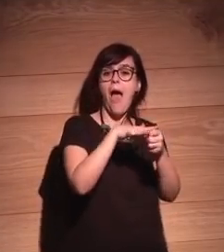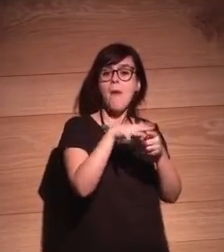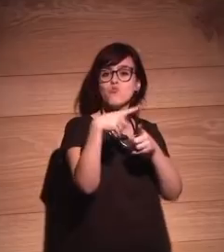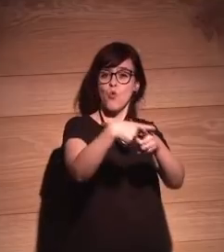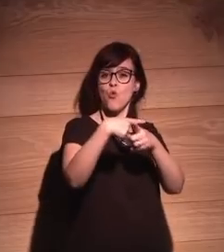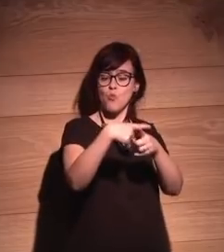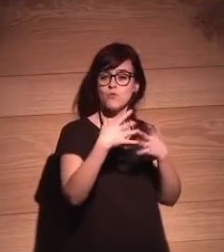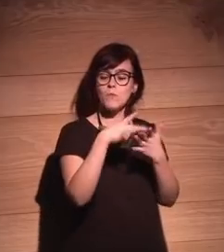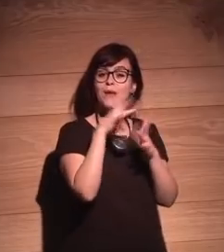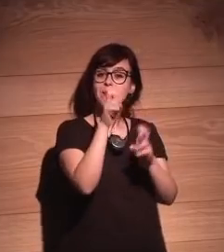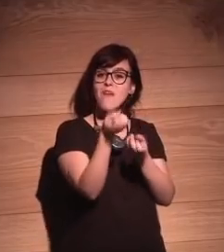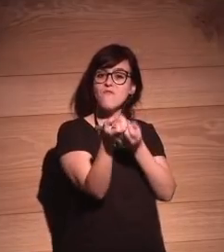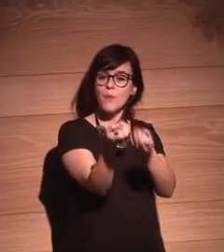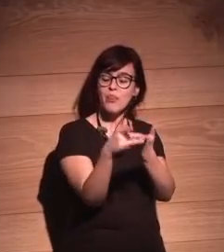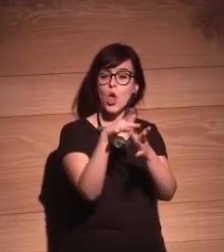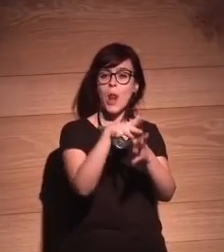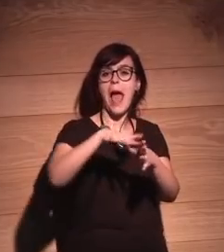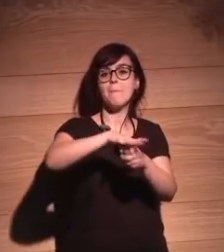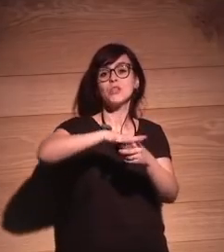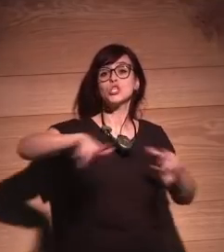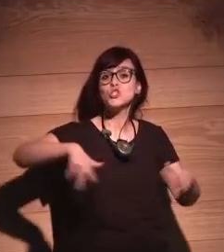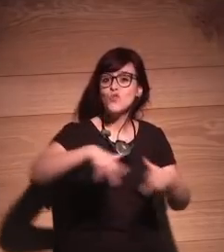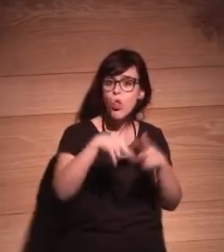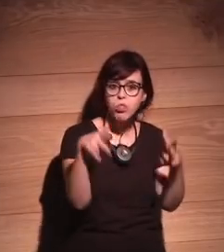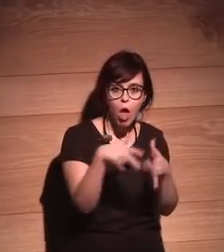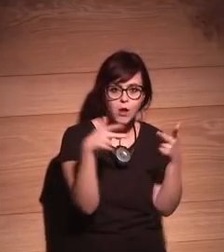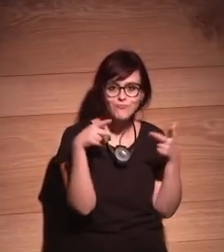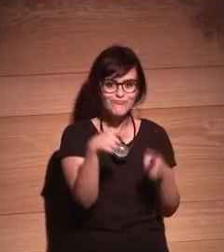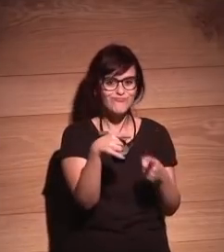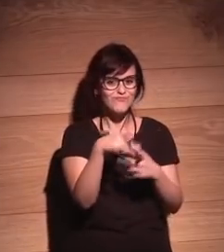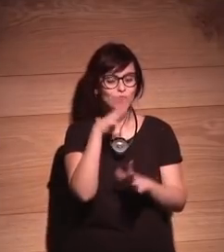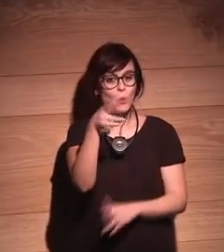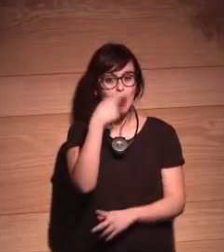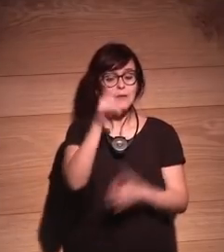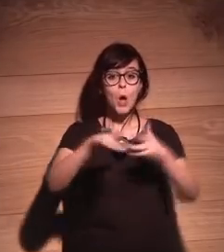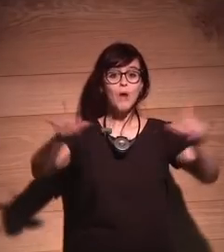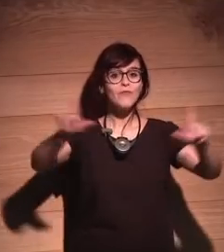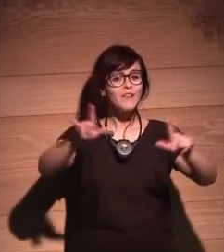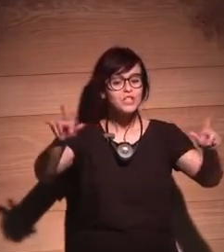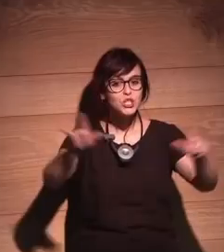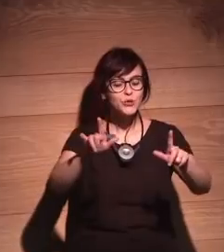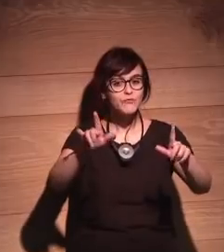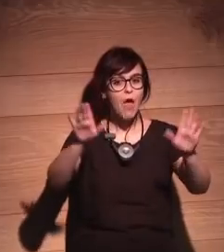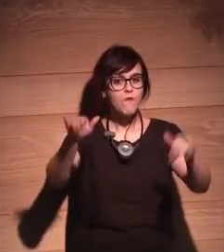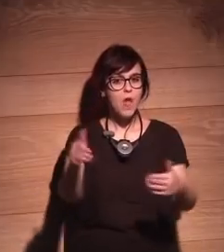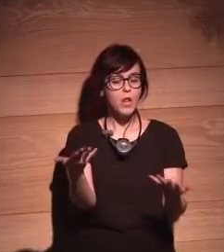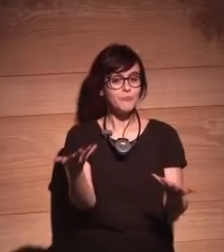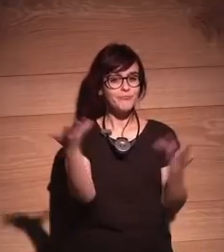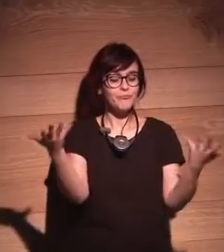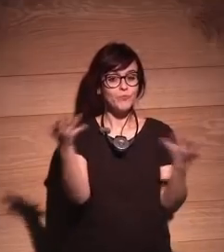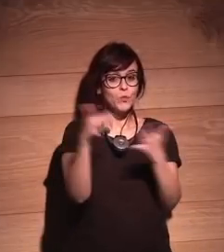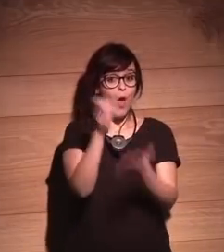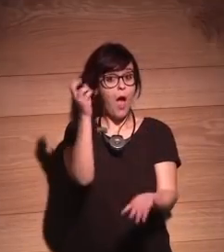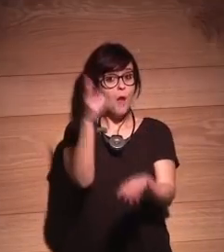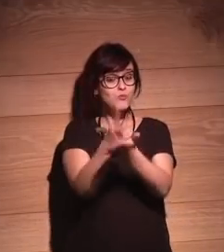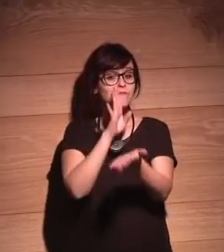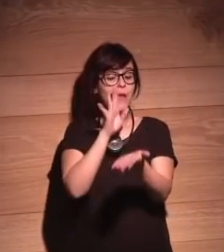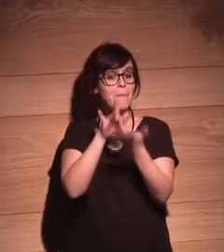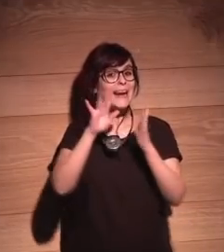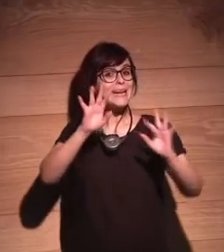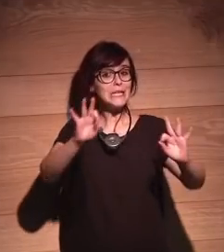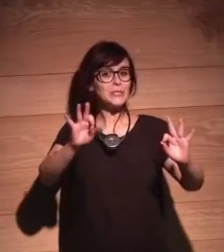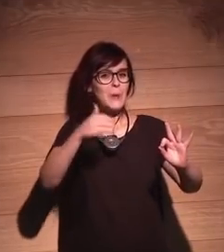toda la parte de información del área social. Es decir, lo que veo es que las plataformas de televisión al final nadie apuesta por